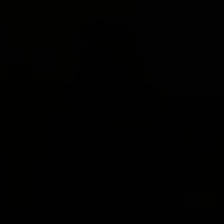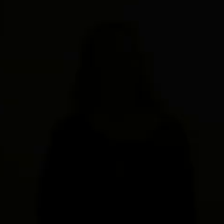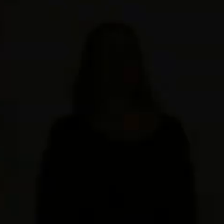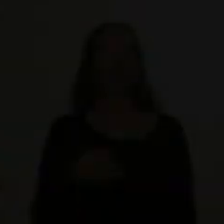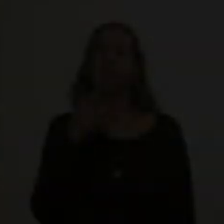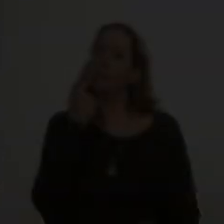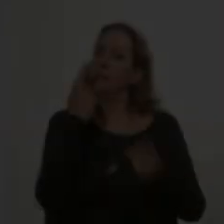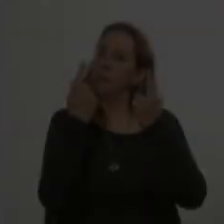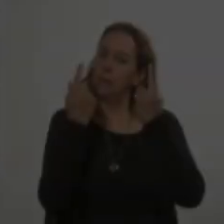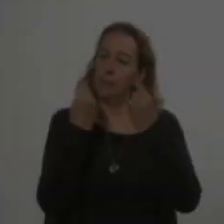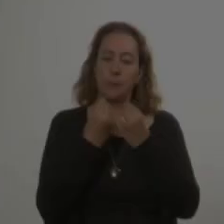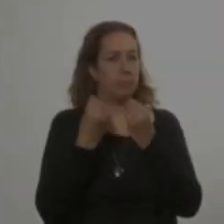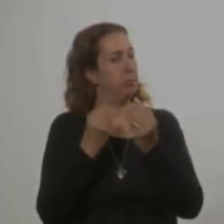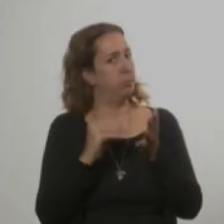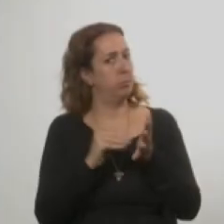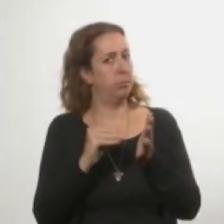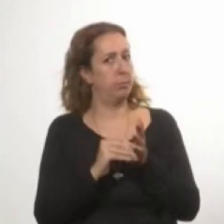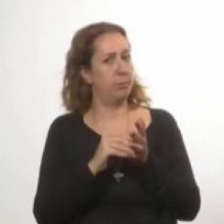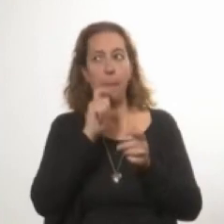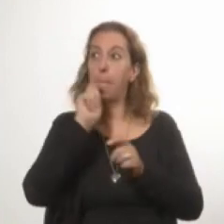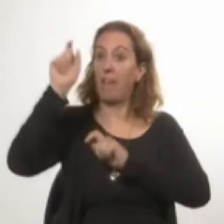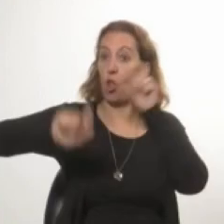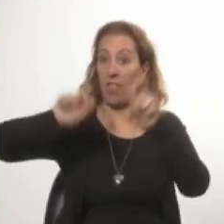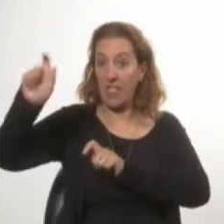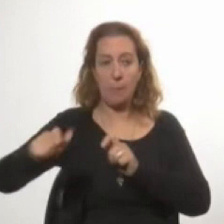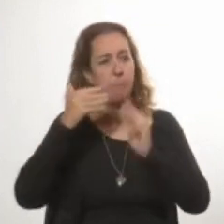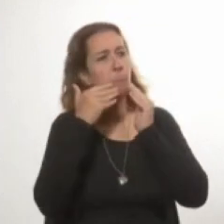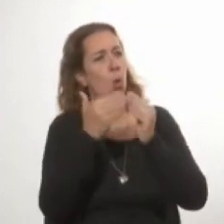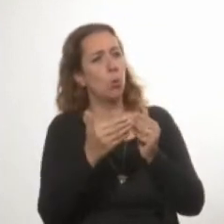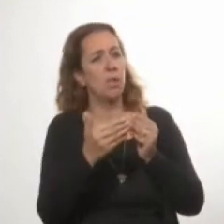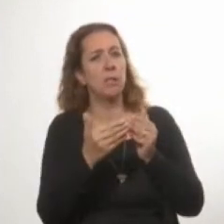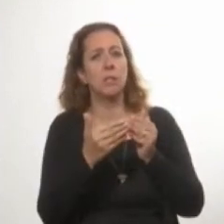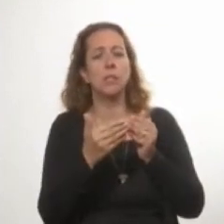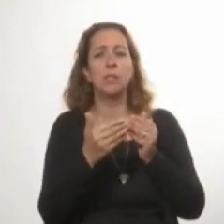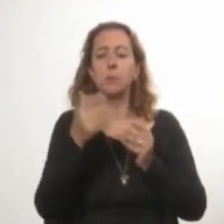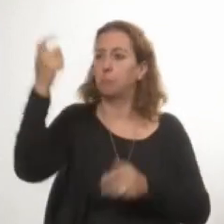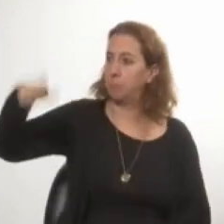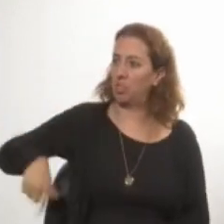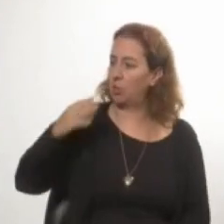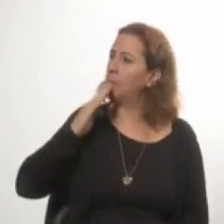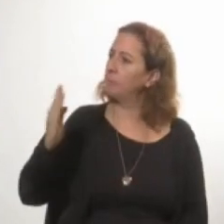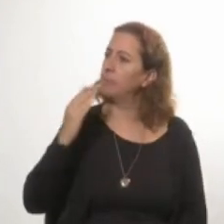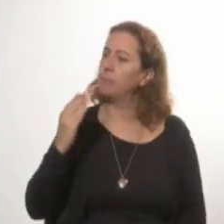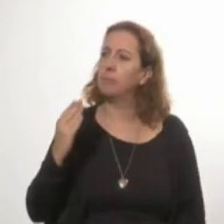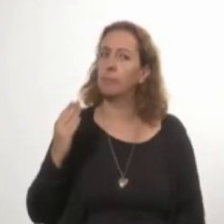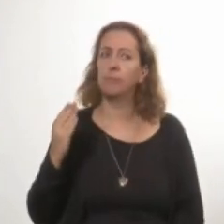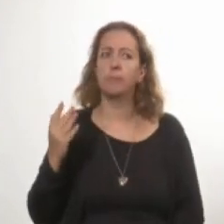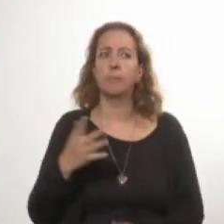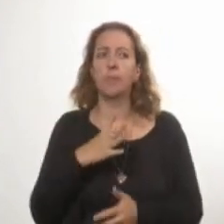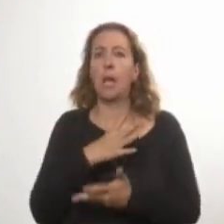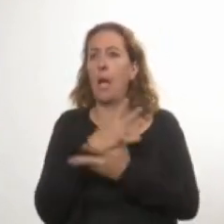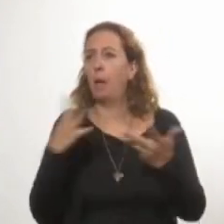Muchas veces los periodistas le preguntan a su ocasional entrevistado si tiene algo